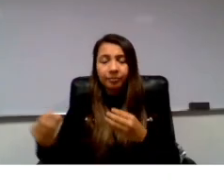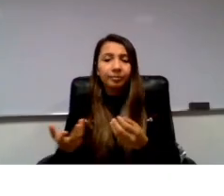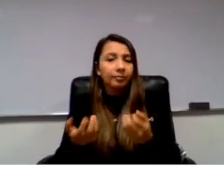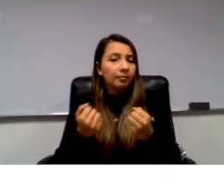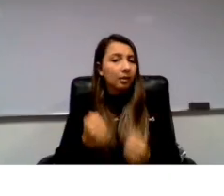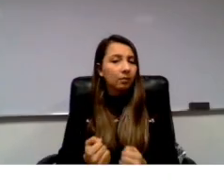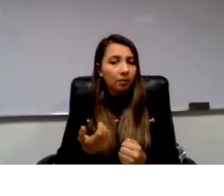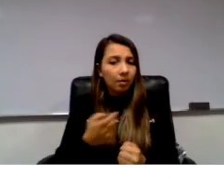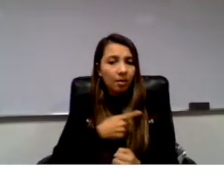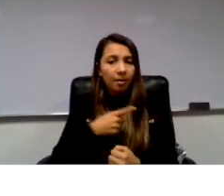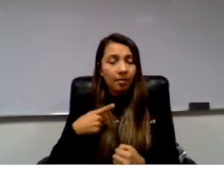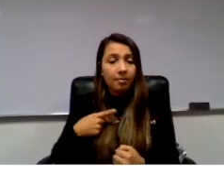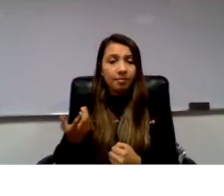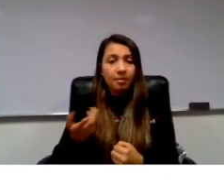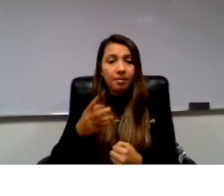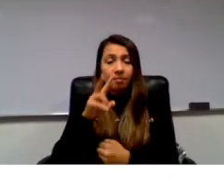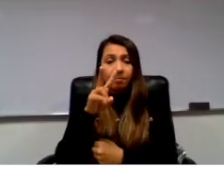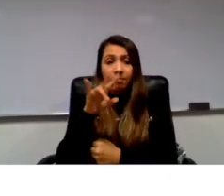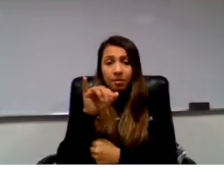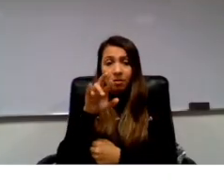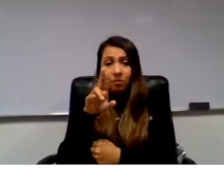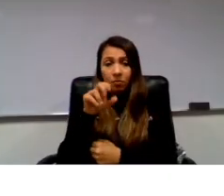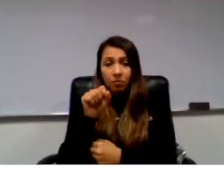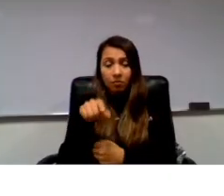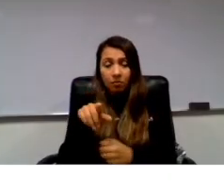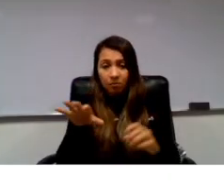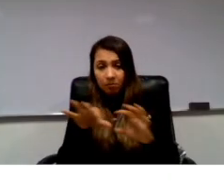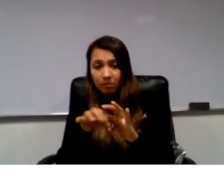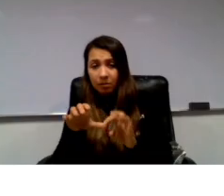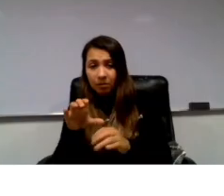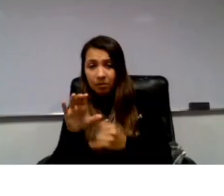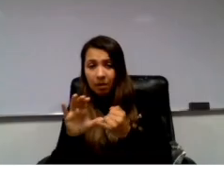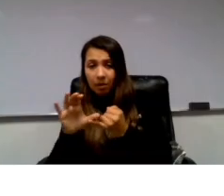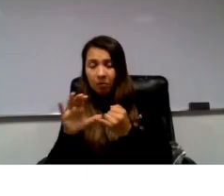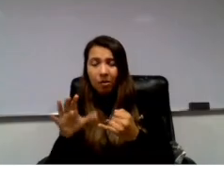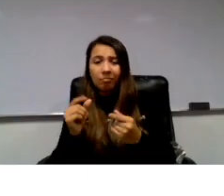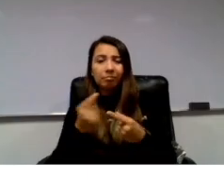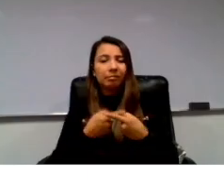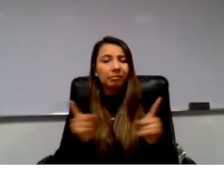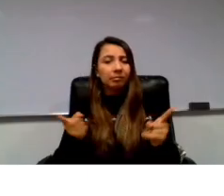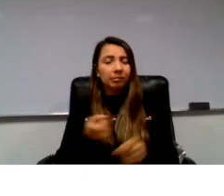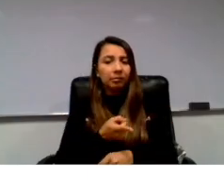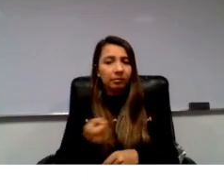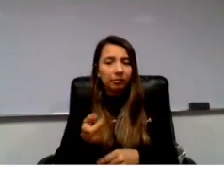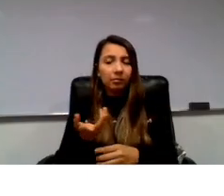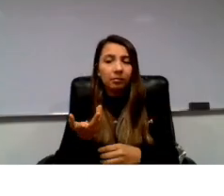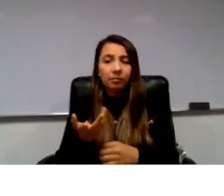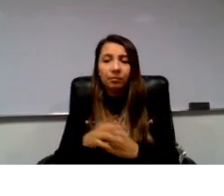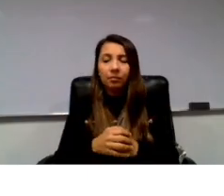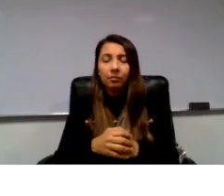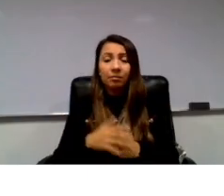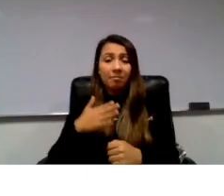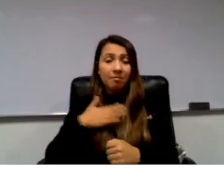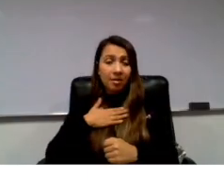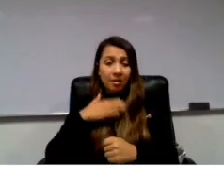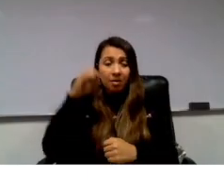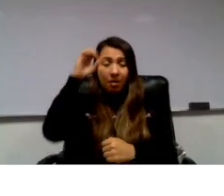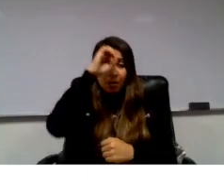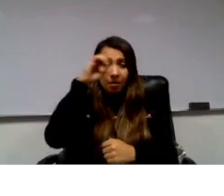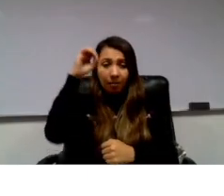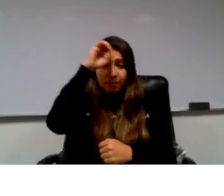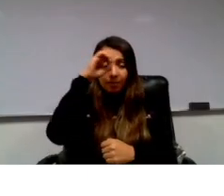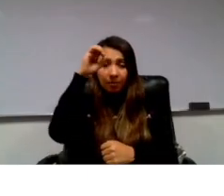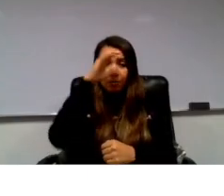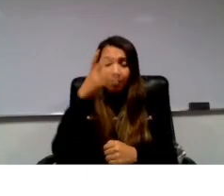entonces, pues tal vez si le llamas virus o célula, pues es un poco indistinto, ¿no? Probablemente, ¿no? Desde mi punto de